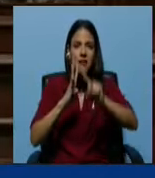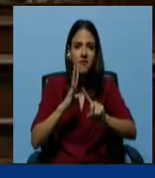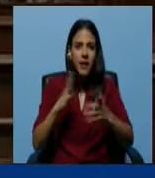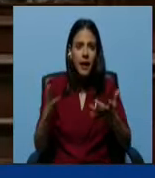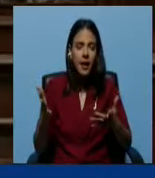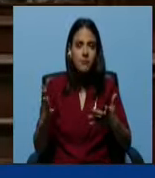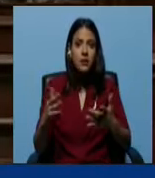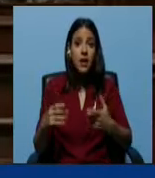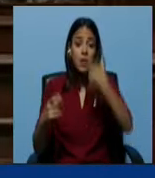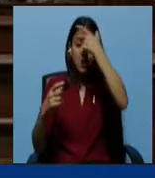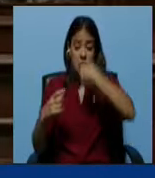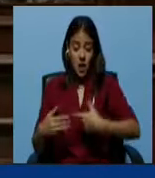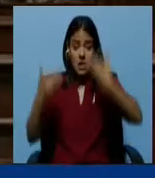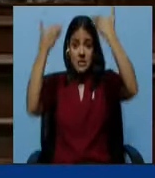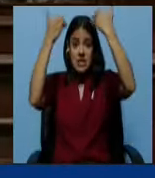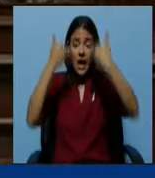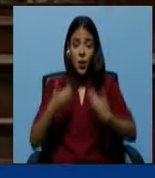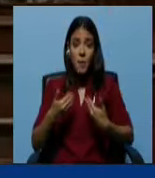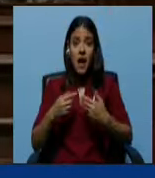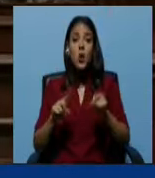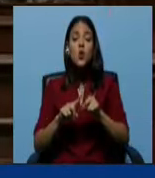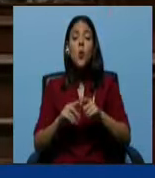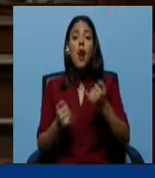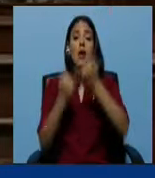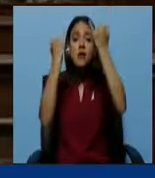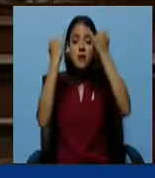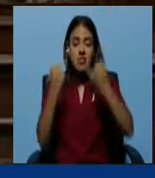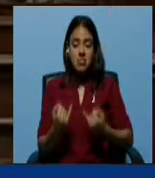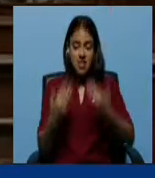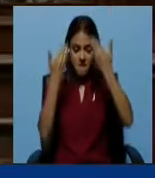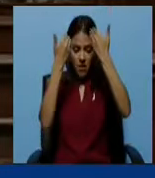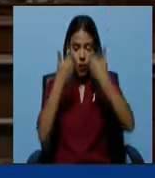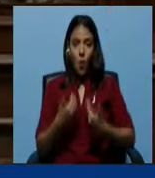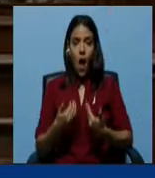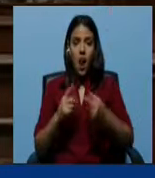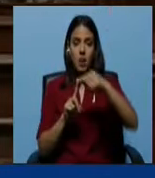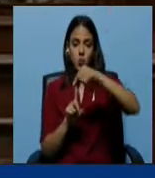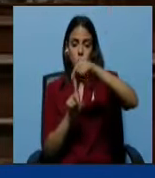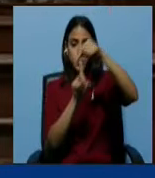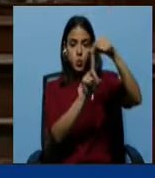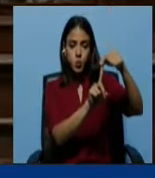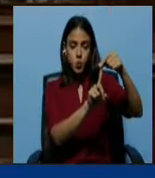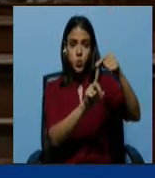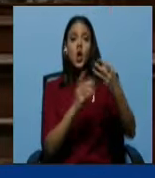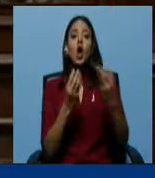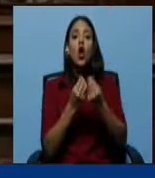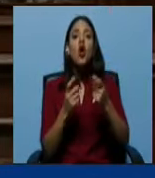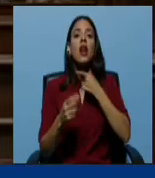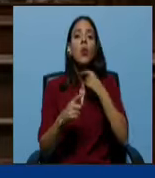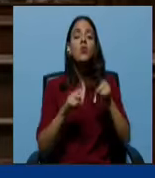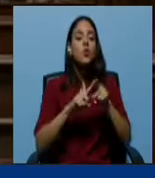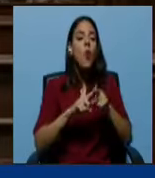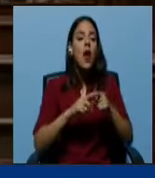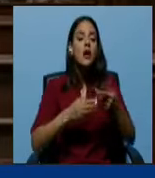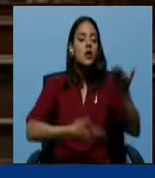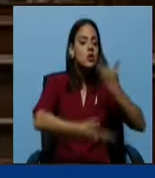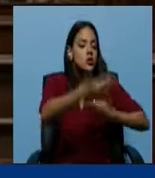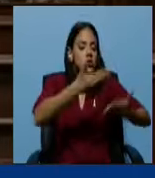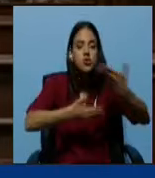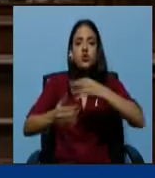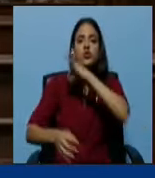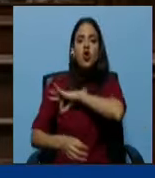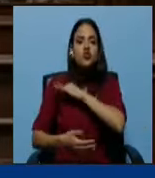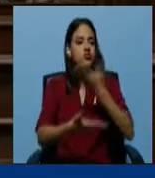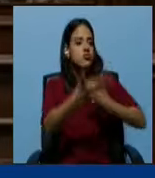El ser humano es un ser individual y social. social e individual.